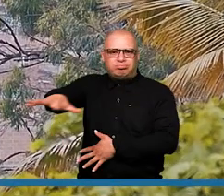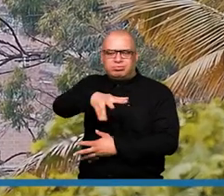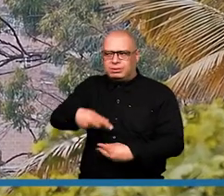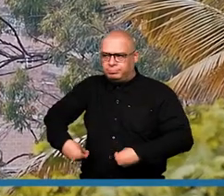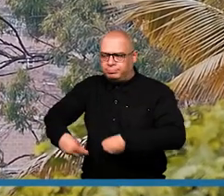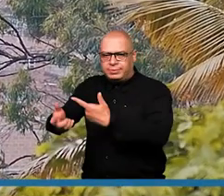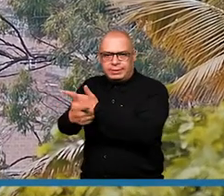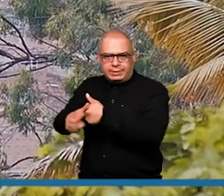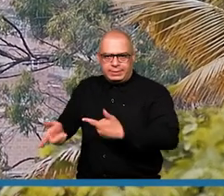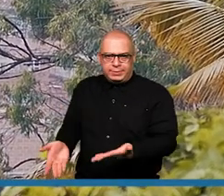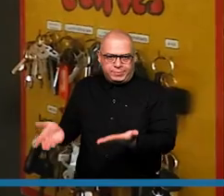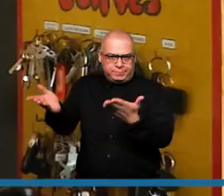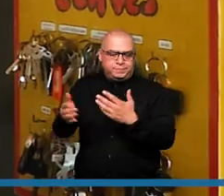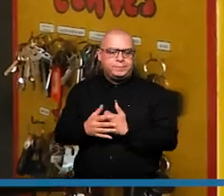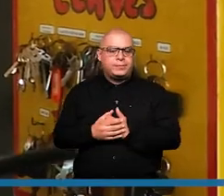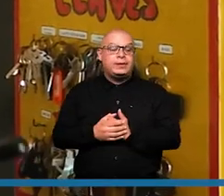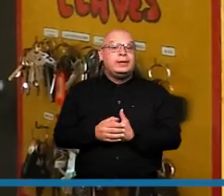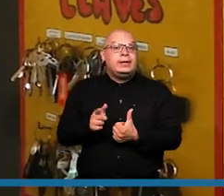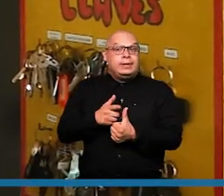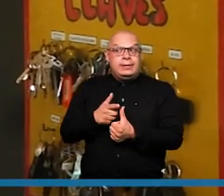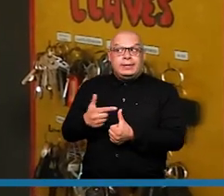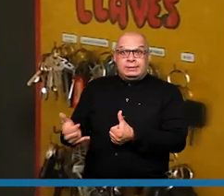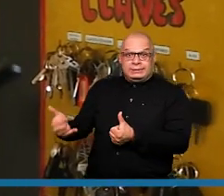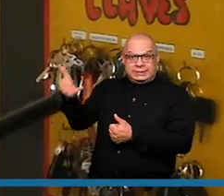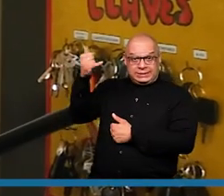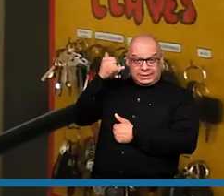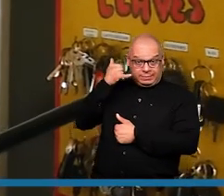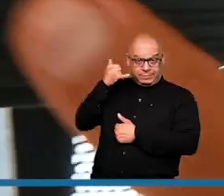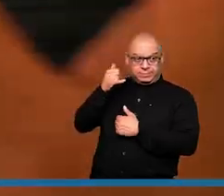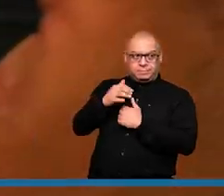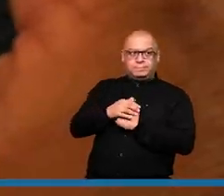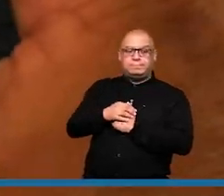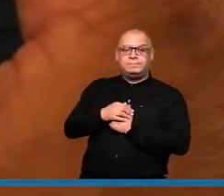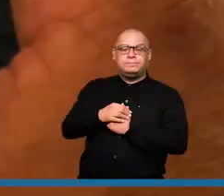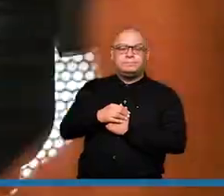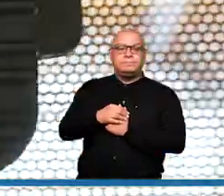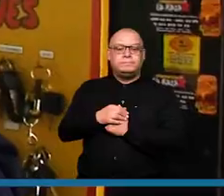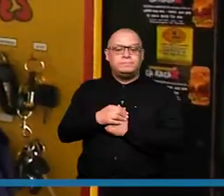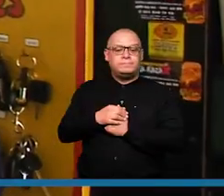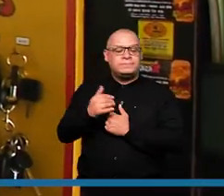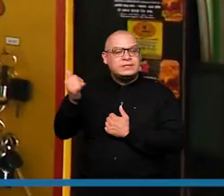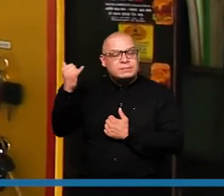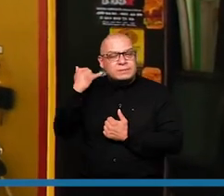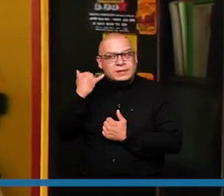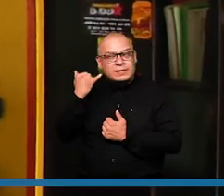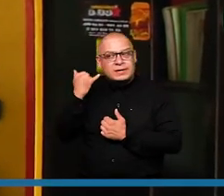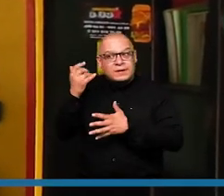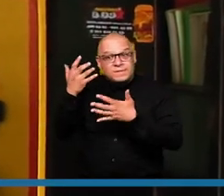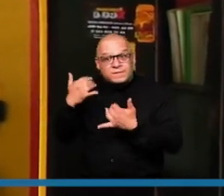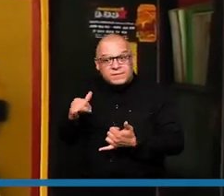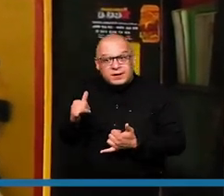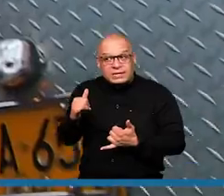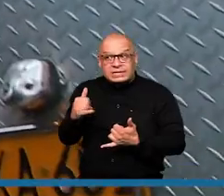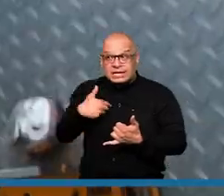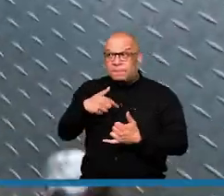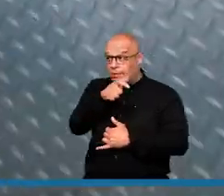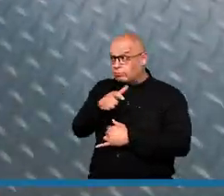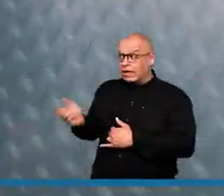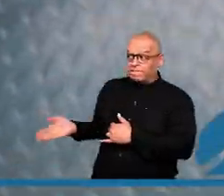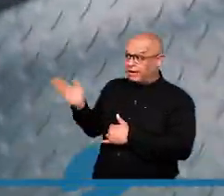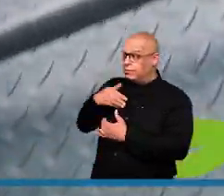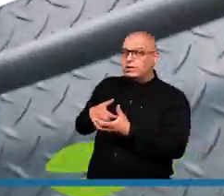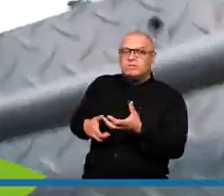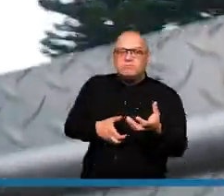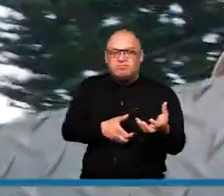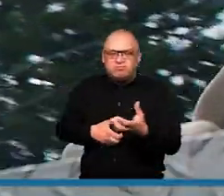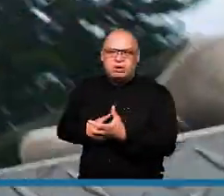hábitat. Primeramente recibimos la llamada a la central de emergencias. Adelante, adelante, que está bien copia. Se despacha la tripulación en la máquina